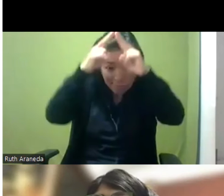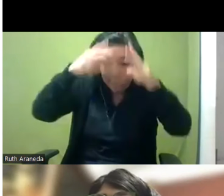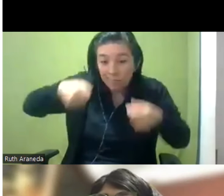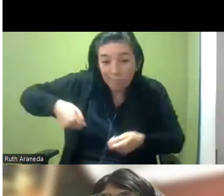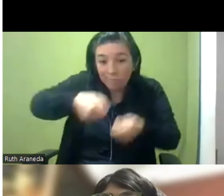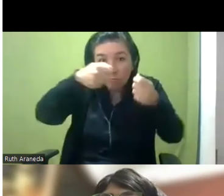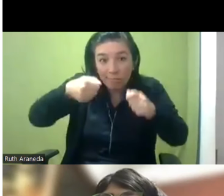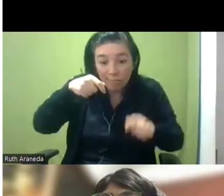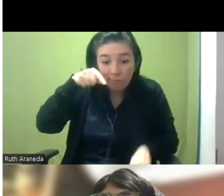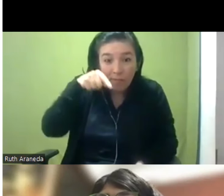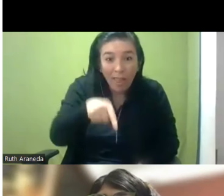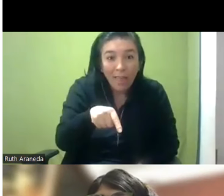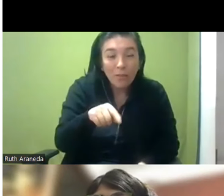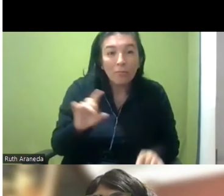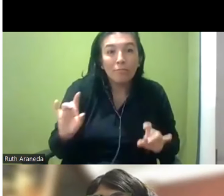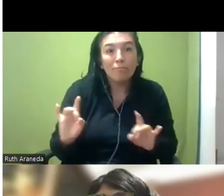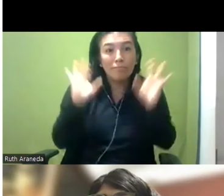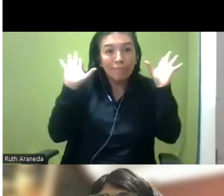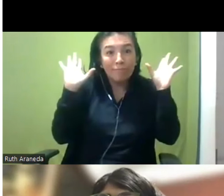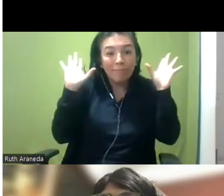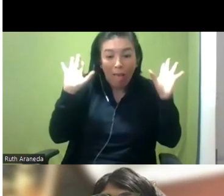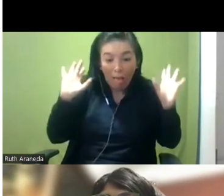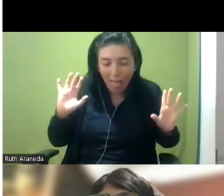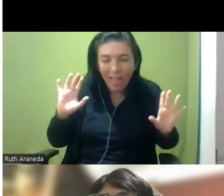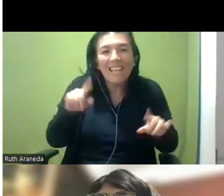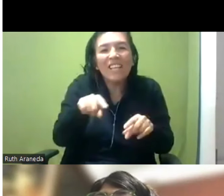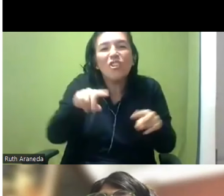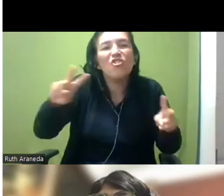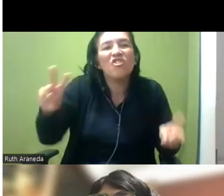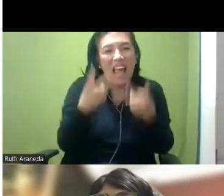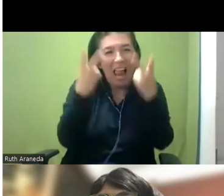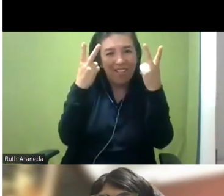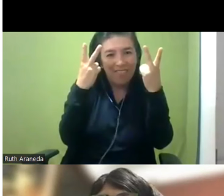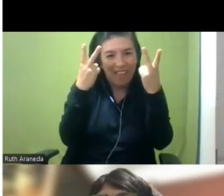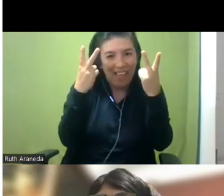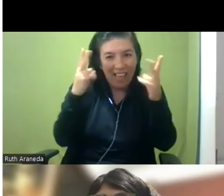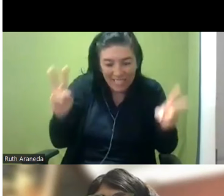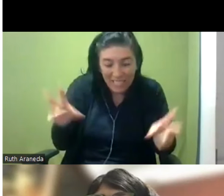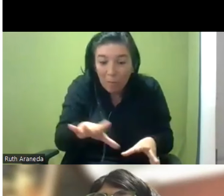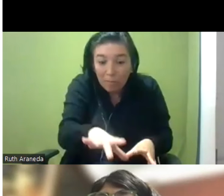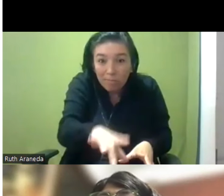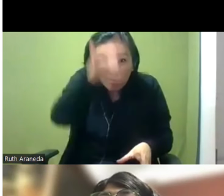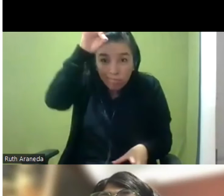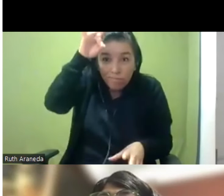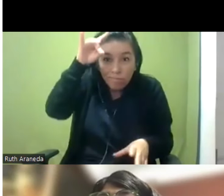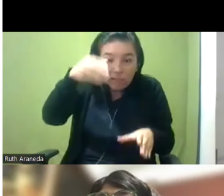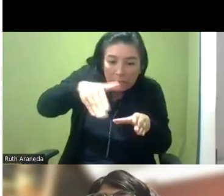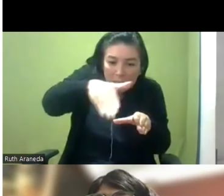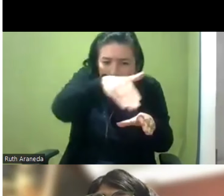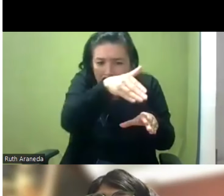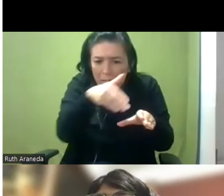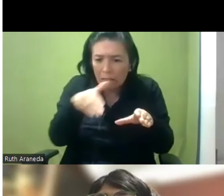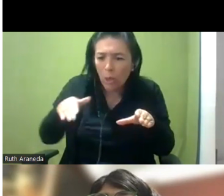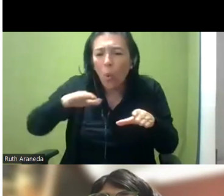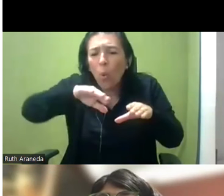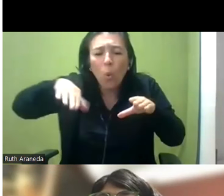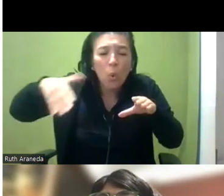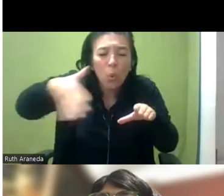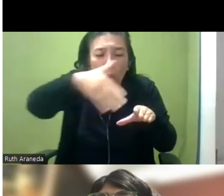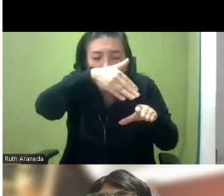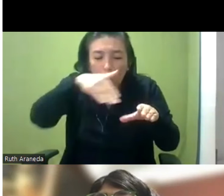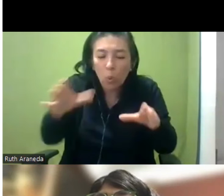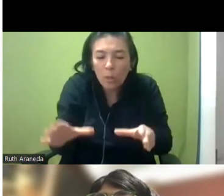eso no es excavación, sino que es un rescate. Se rescata ese material, se hace bien acotado y